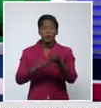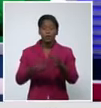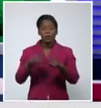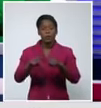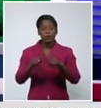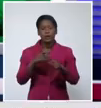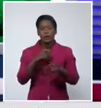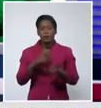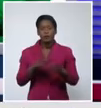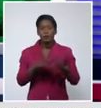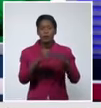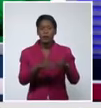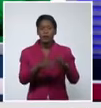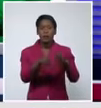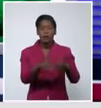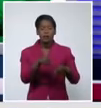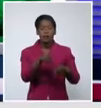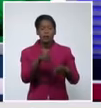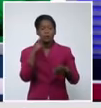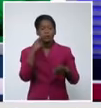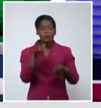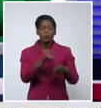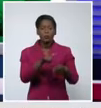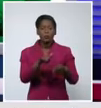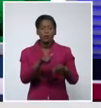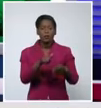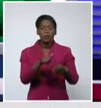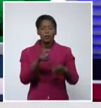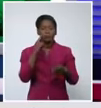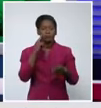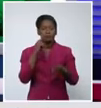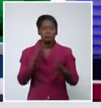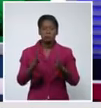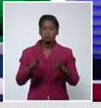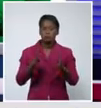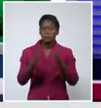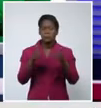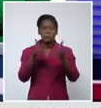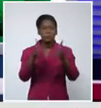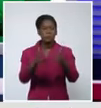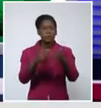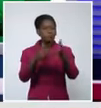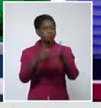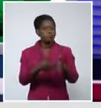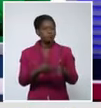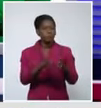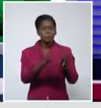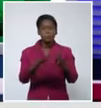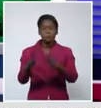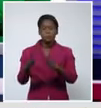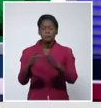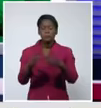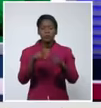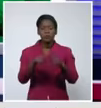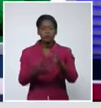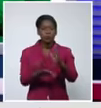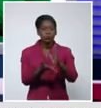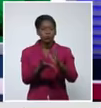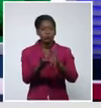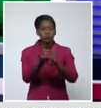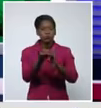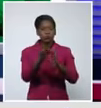lo contrario, Granma, después de haber mantenido un buen control durante meses, pues ha tenido un incremento que no tengo